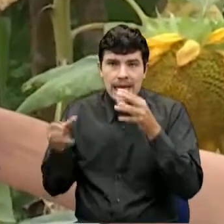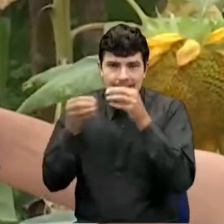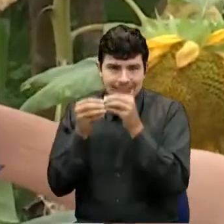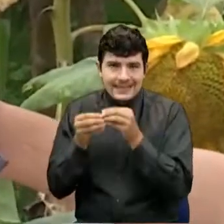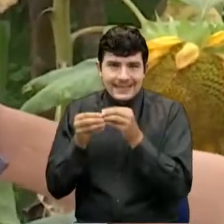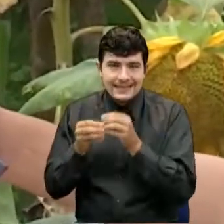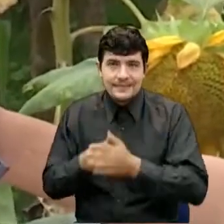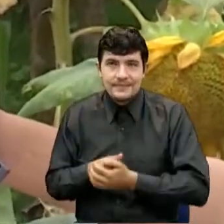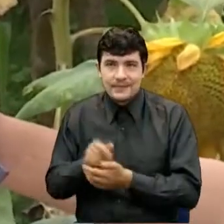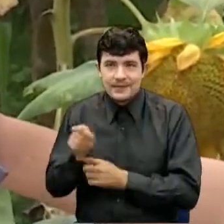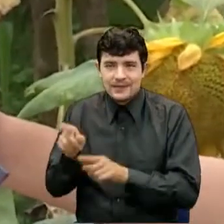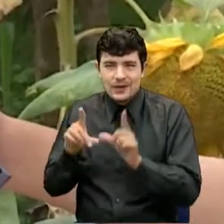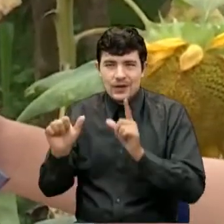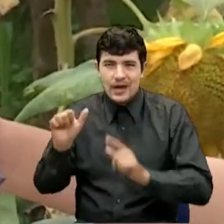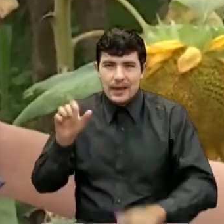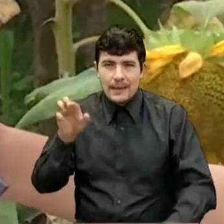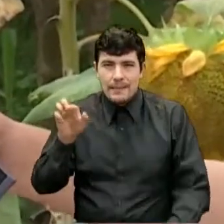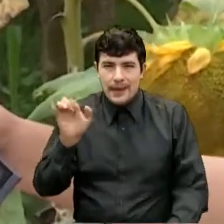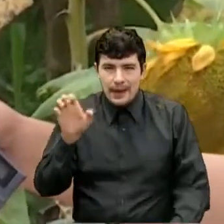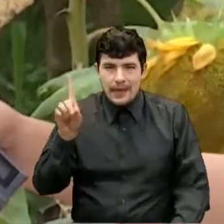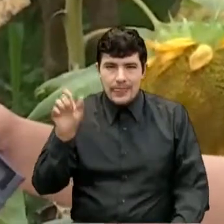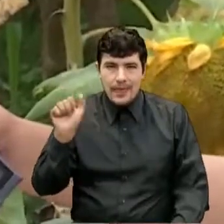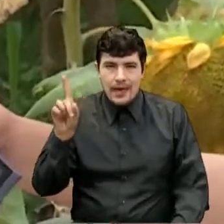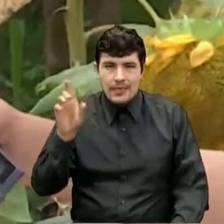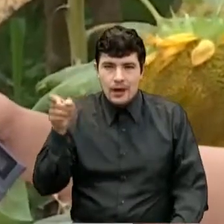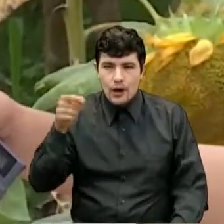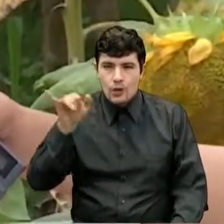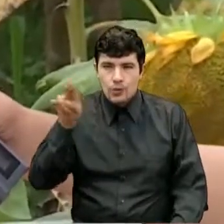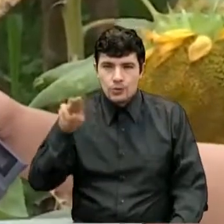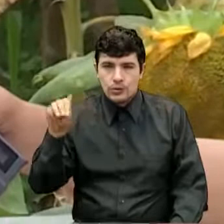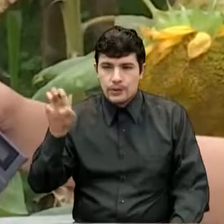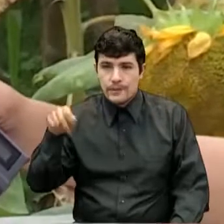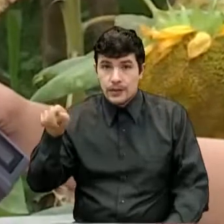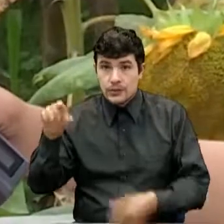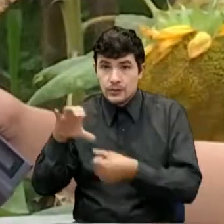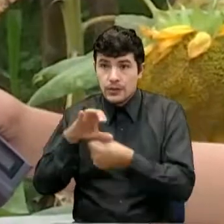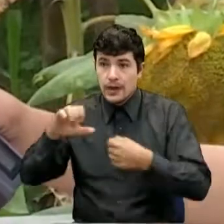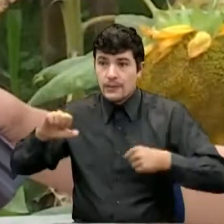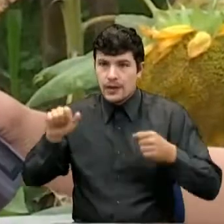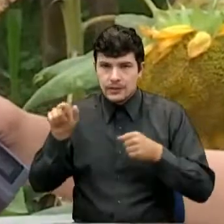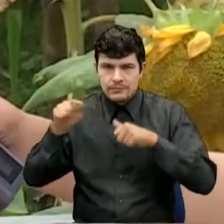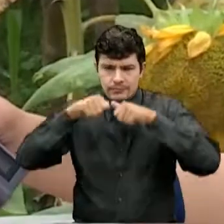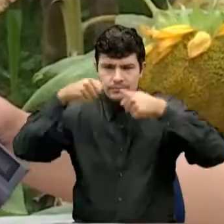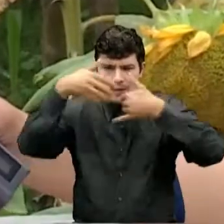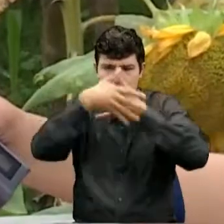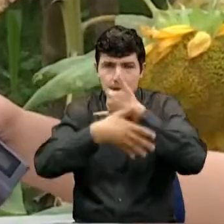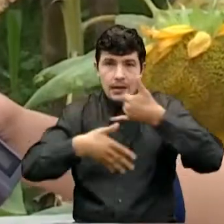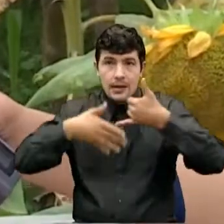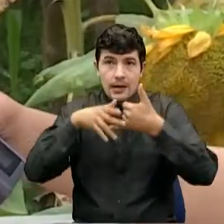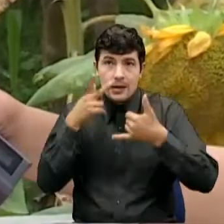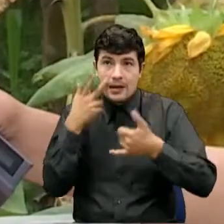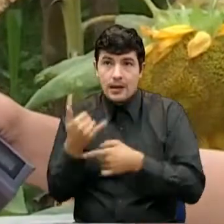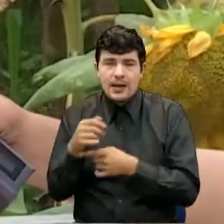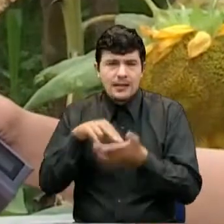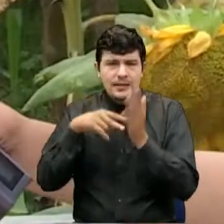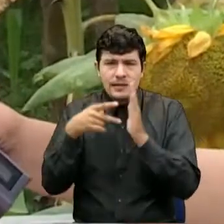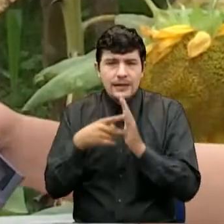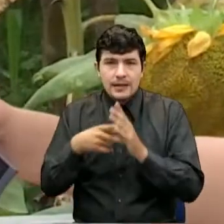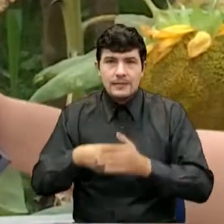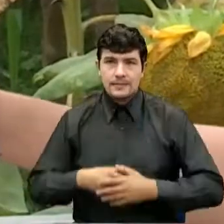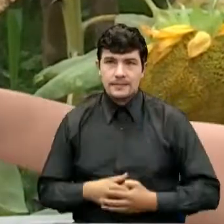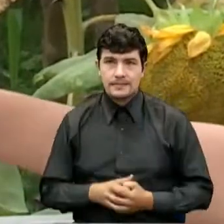guzmán de bogotá y está en todo colombia y ese trenzada somos más que quiere decir que